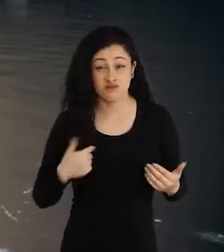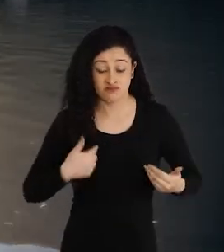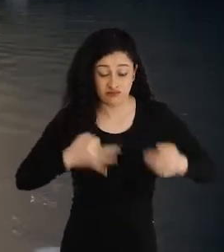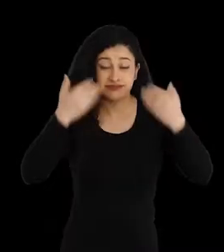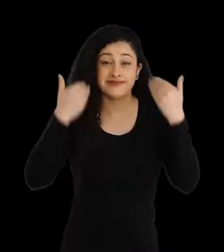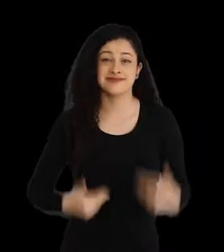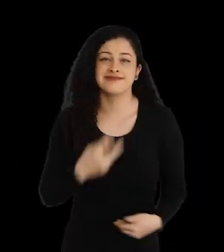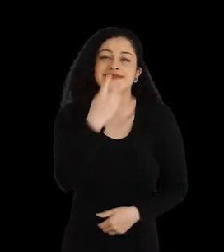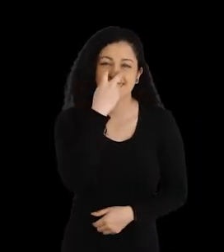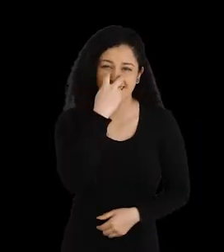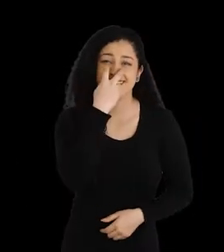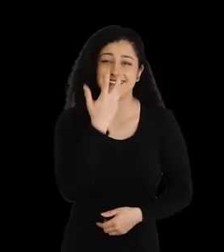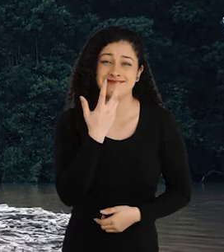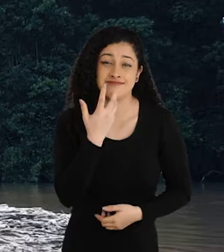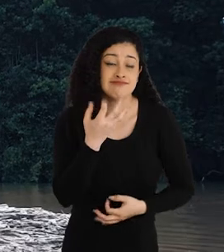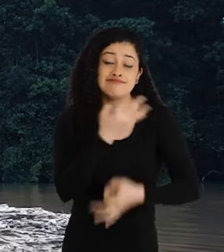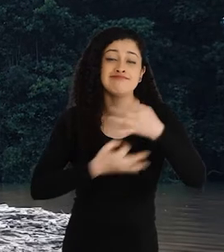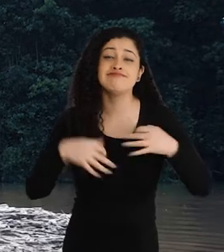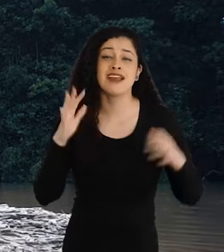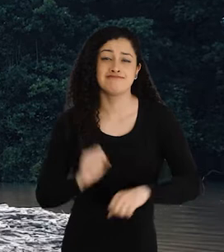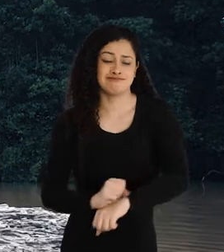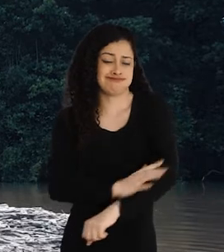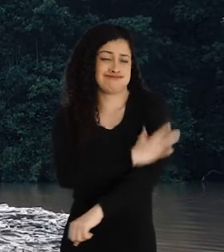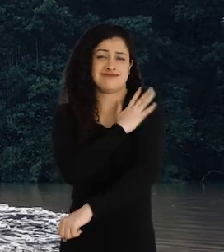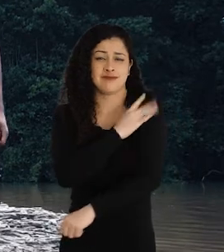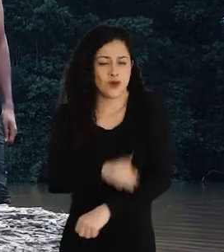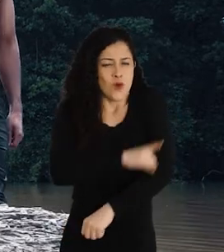Nada decidido en dirección a la cámara. La ceguera es otro punto de vista.